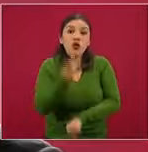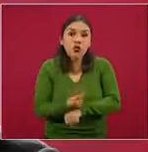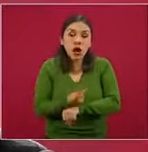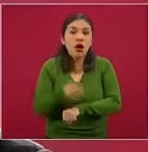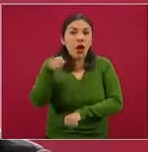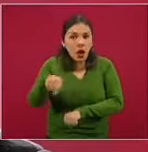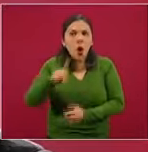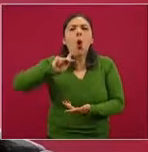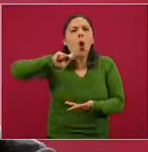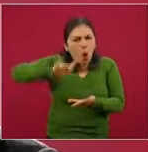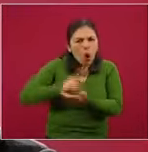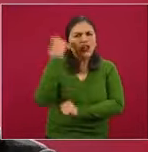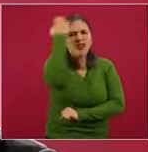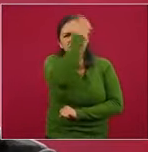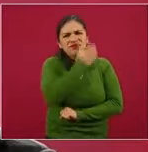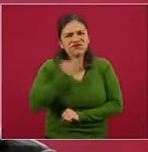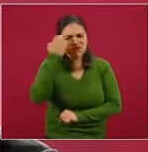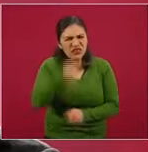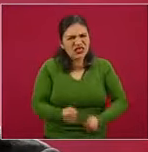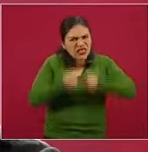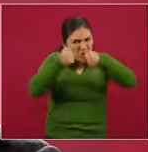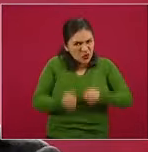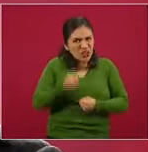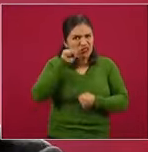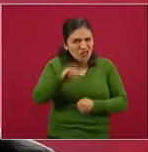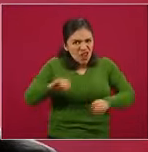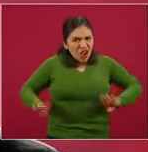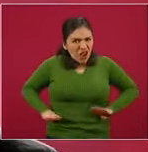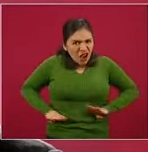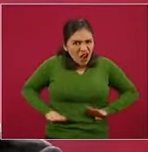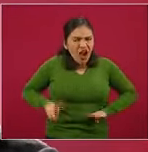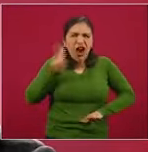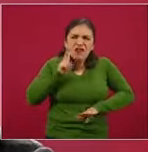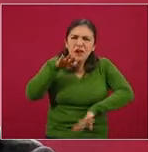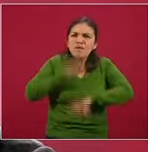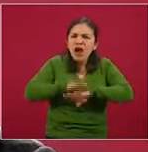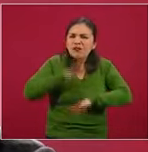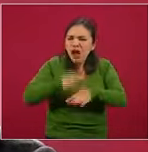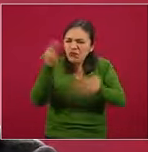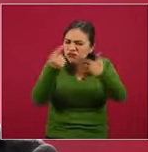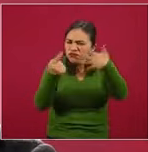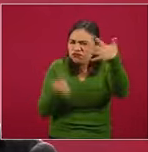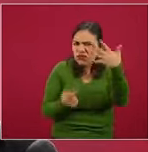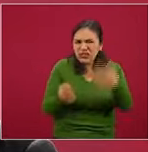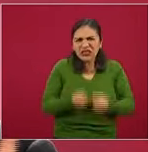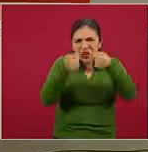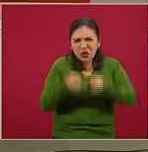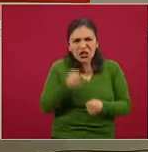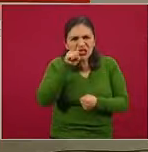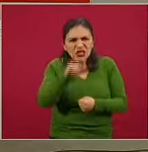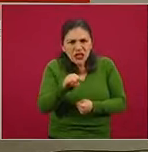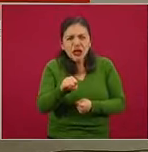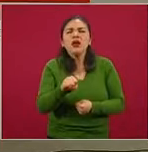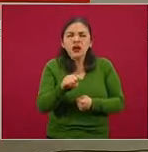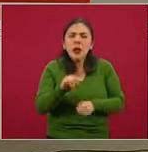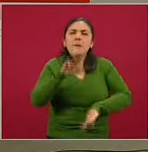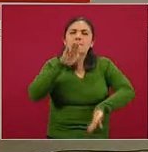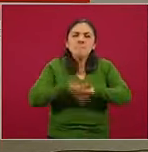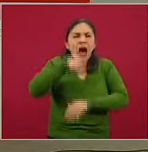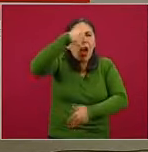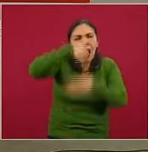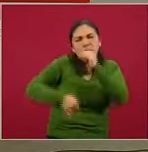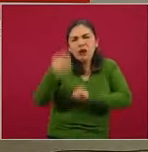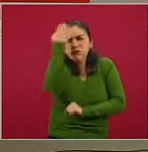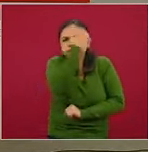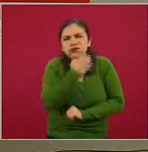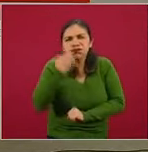propósito es volver a verificar la seguridad y tener información adicional sobre la seguridad y alguna exploración ya